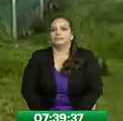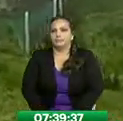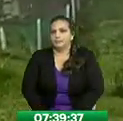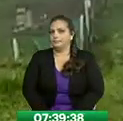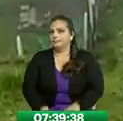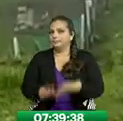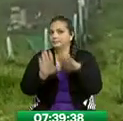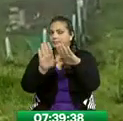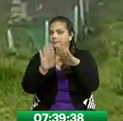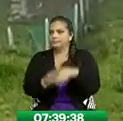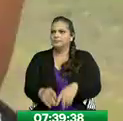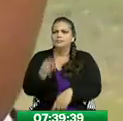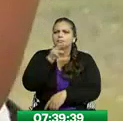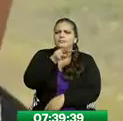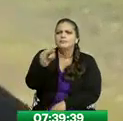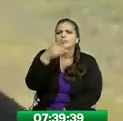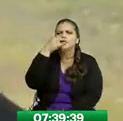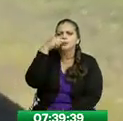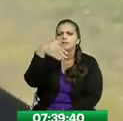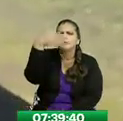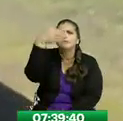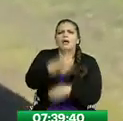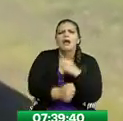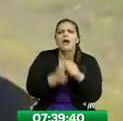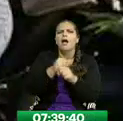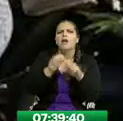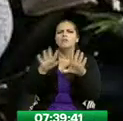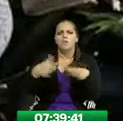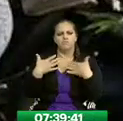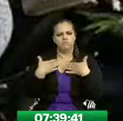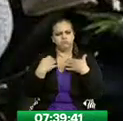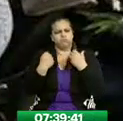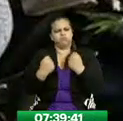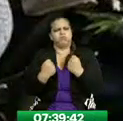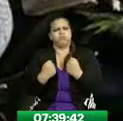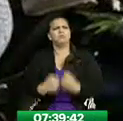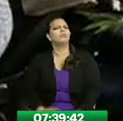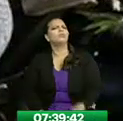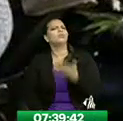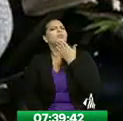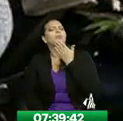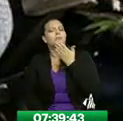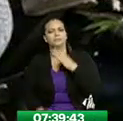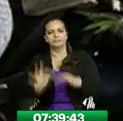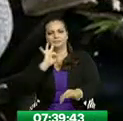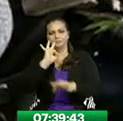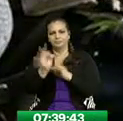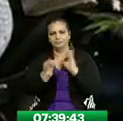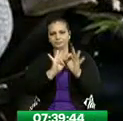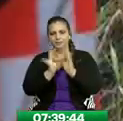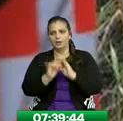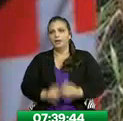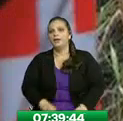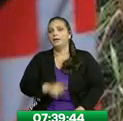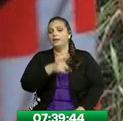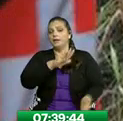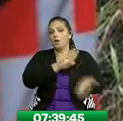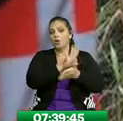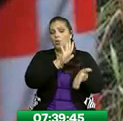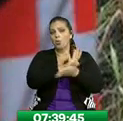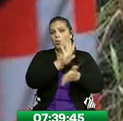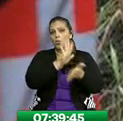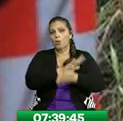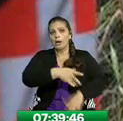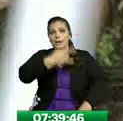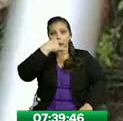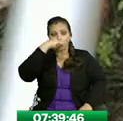Superman ni Batman, sino un niño de apenas 10 años el que salvó a 6 pequeños que se quedaron atrapados en un gym donde regresaban de su escuela a sus casas, cuando este perdió